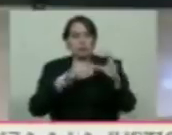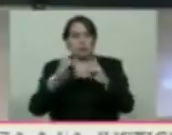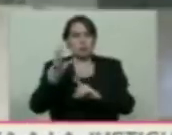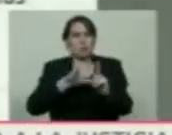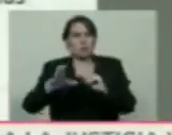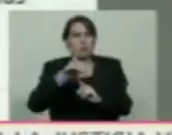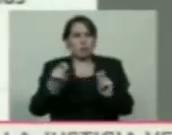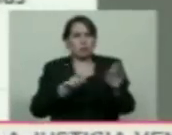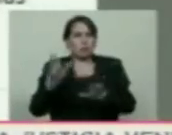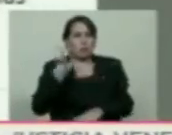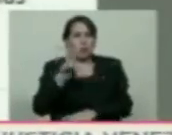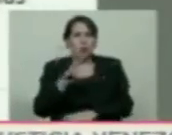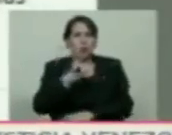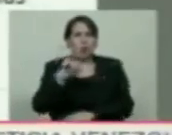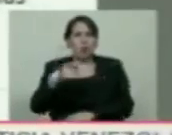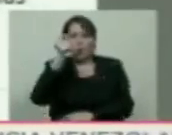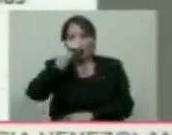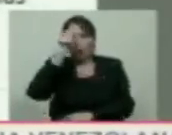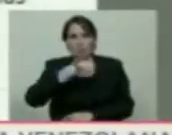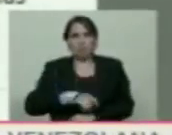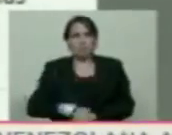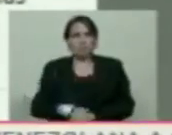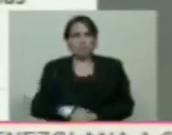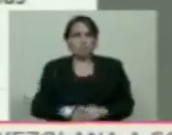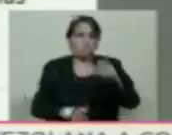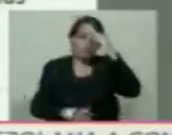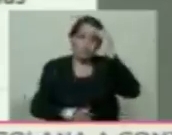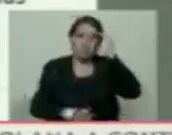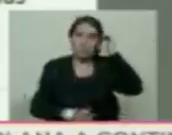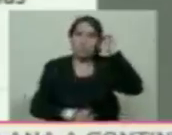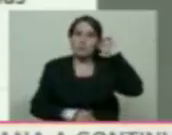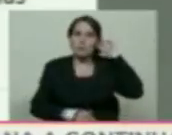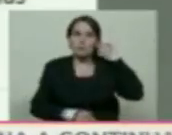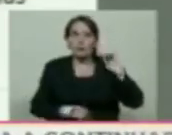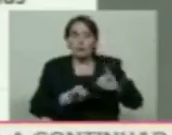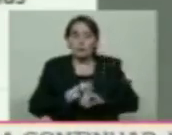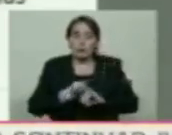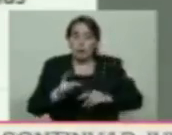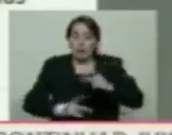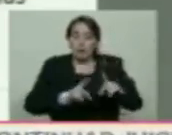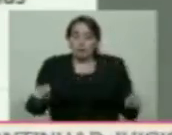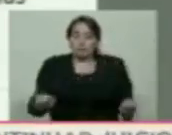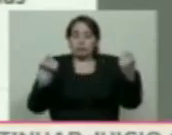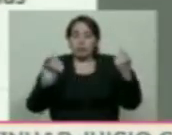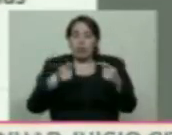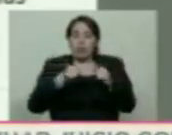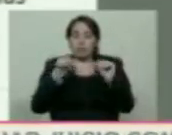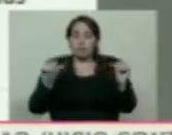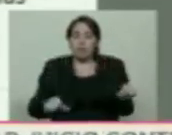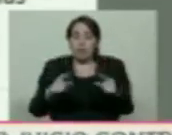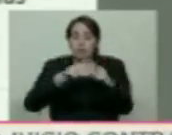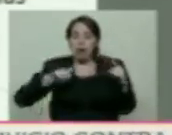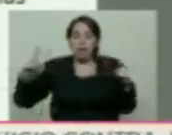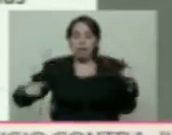Jorge Rodríguez. Veamos lo que ha publicado. Queridos hermanos, en el proceso de recuperación y estabilización de nuestro sistema eléctrico, atacado